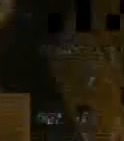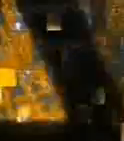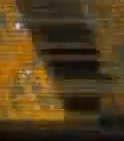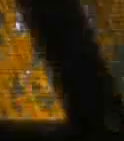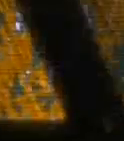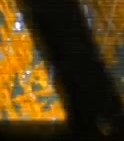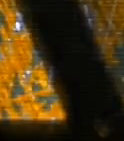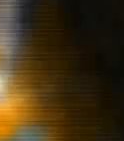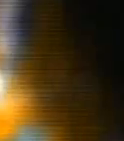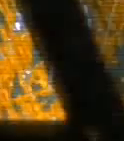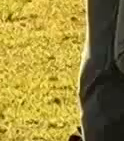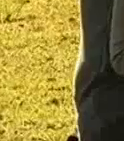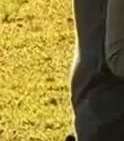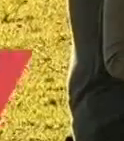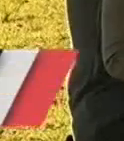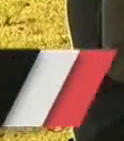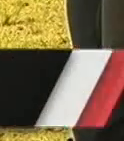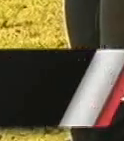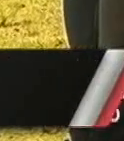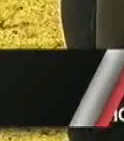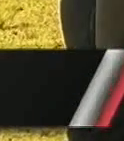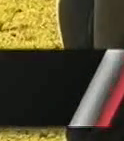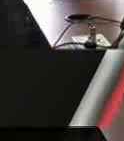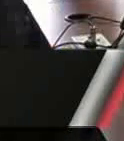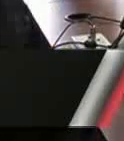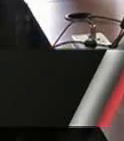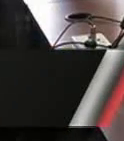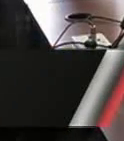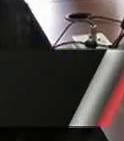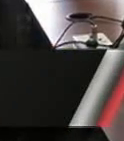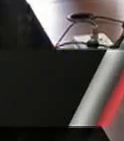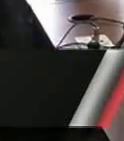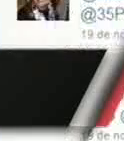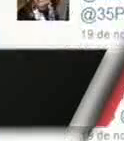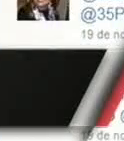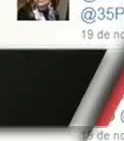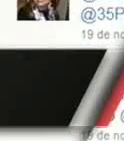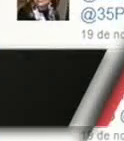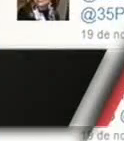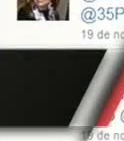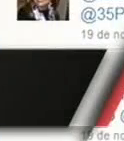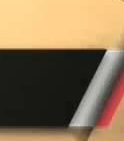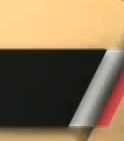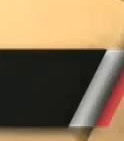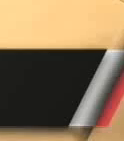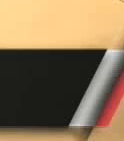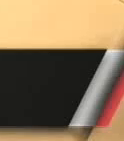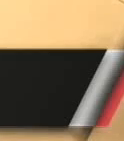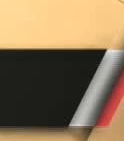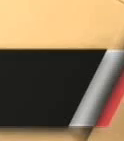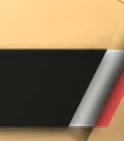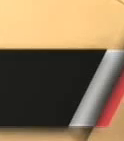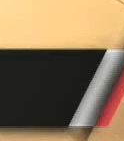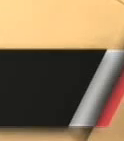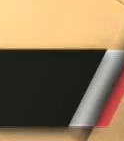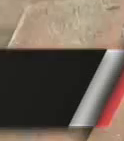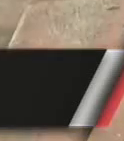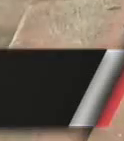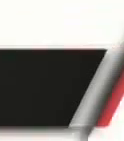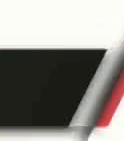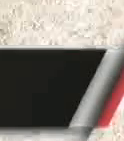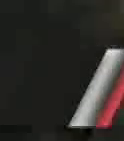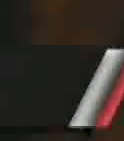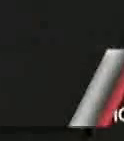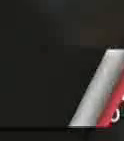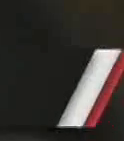Hoy, ¿cómo se manejan las redes sociales en esta época electoral? ¿Son espacios de debate o solamente espacios para descalificar a las personas?